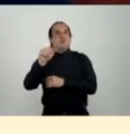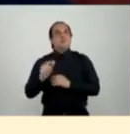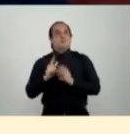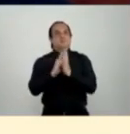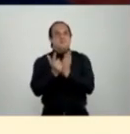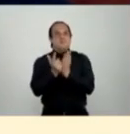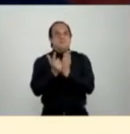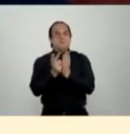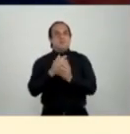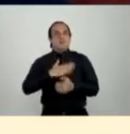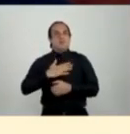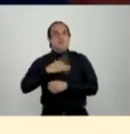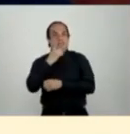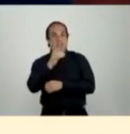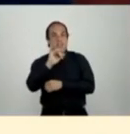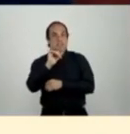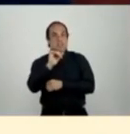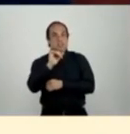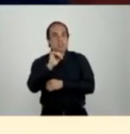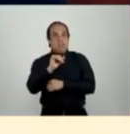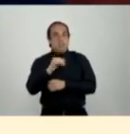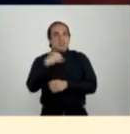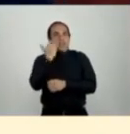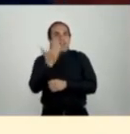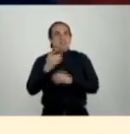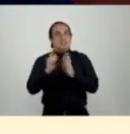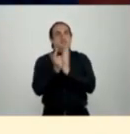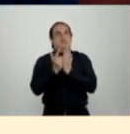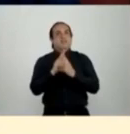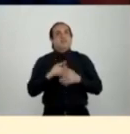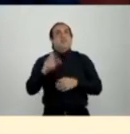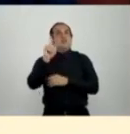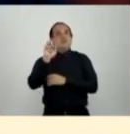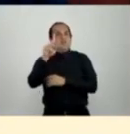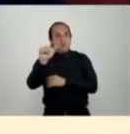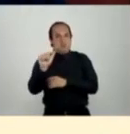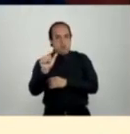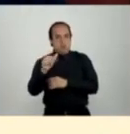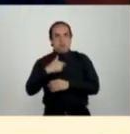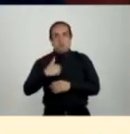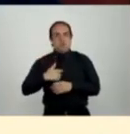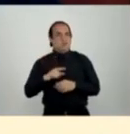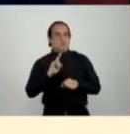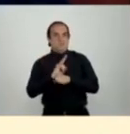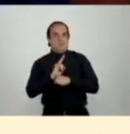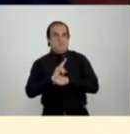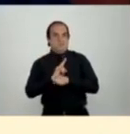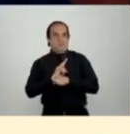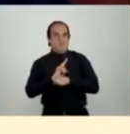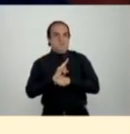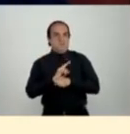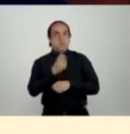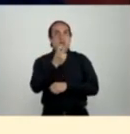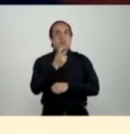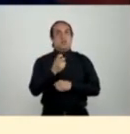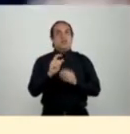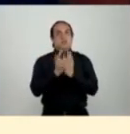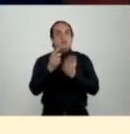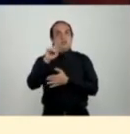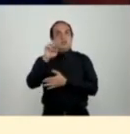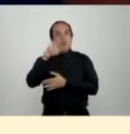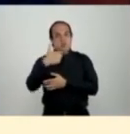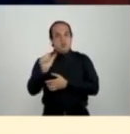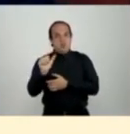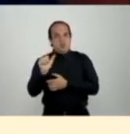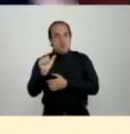claro, yo decía, pero ¿y qué quiere decir novela europea? Eso tampoco quiere decir nada. Es novela italiana, es novela portuguesa, es novela noruega,